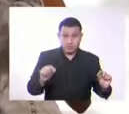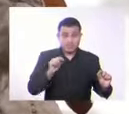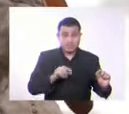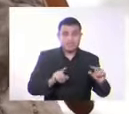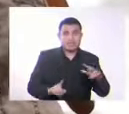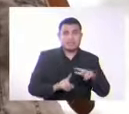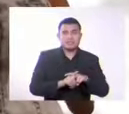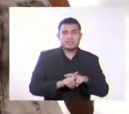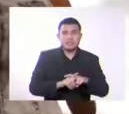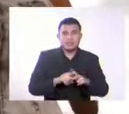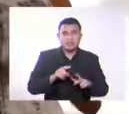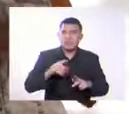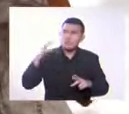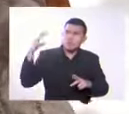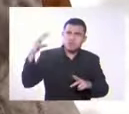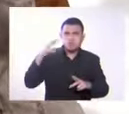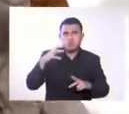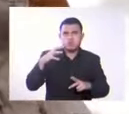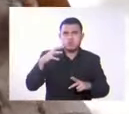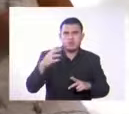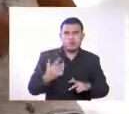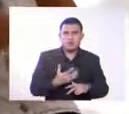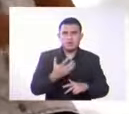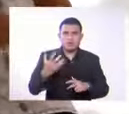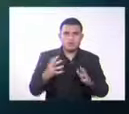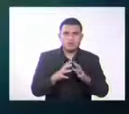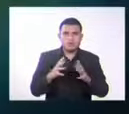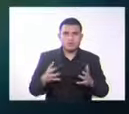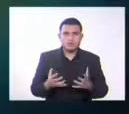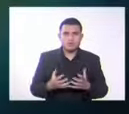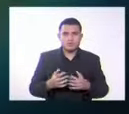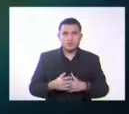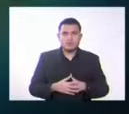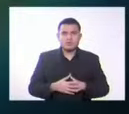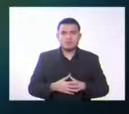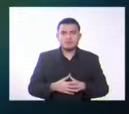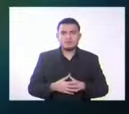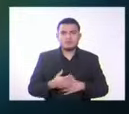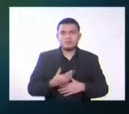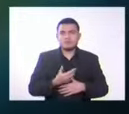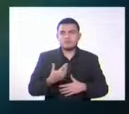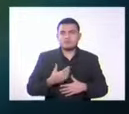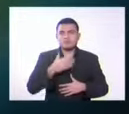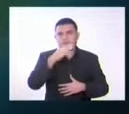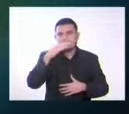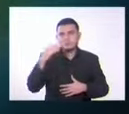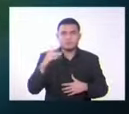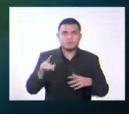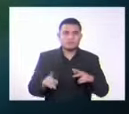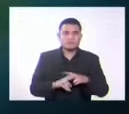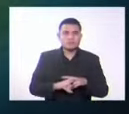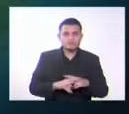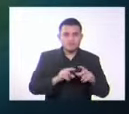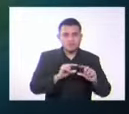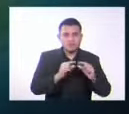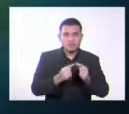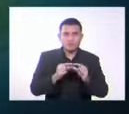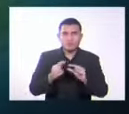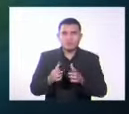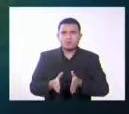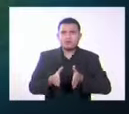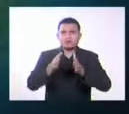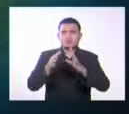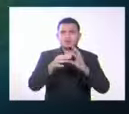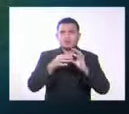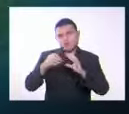mayores proporciones de incidencia solar en todo el planeta. En nuestro país existen varios grupos e instituciones que trabajan